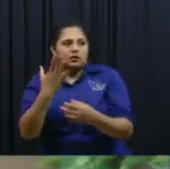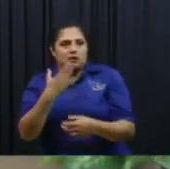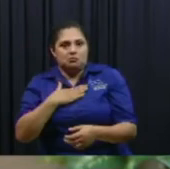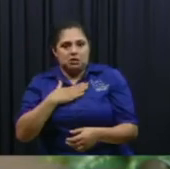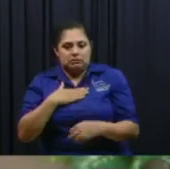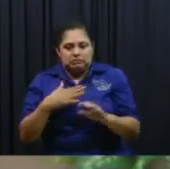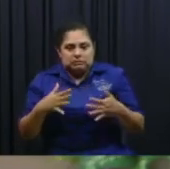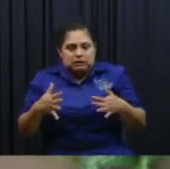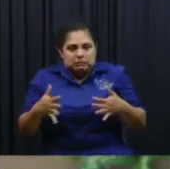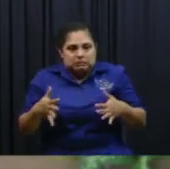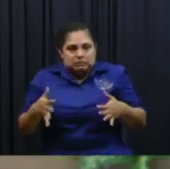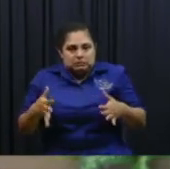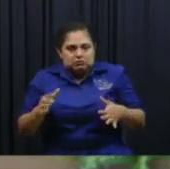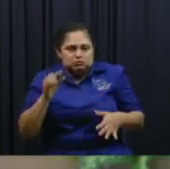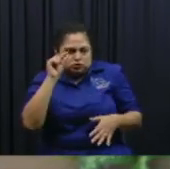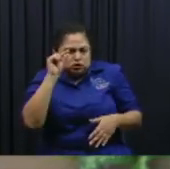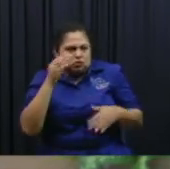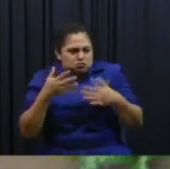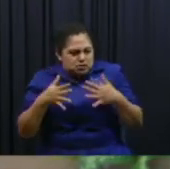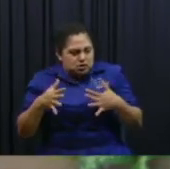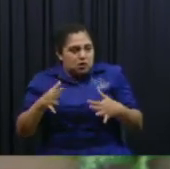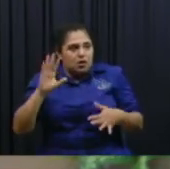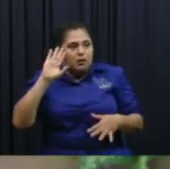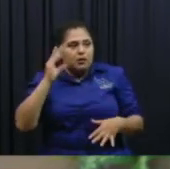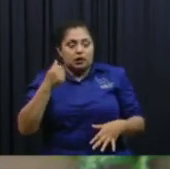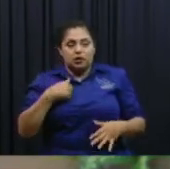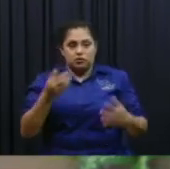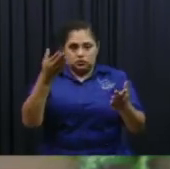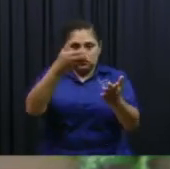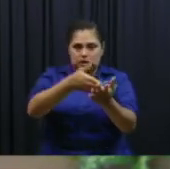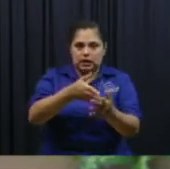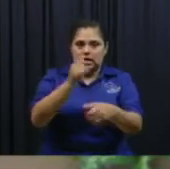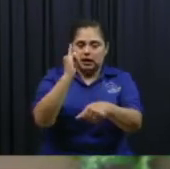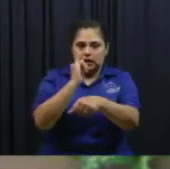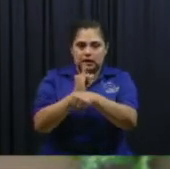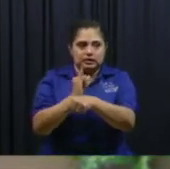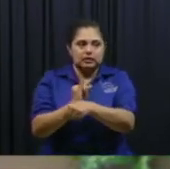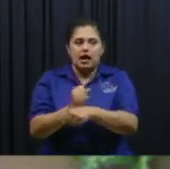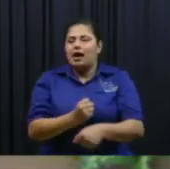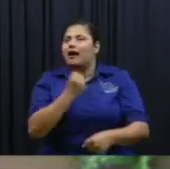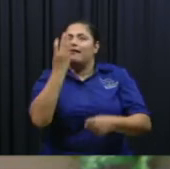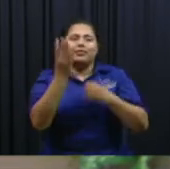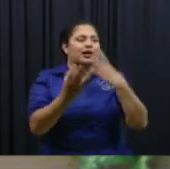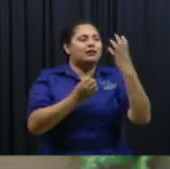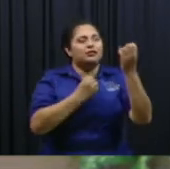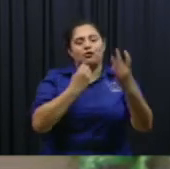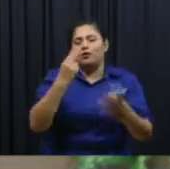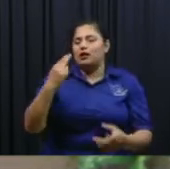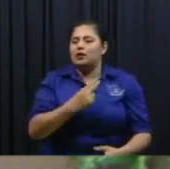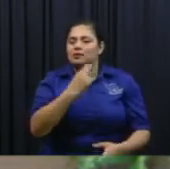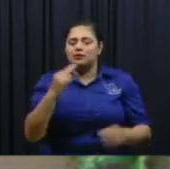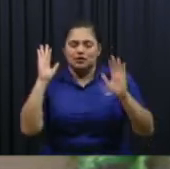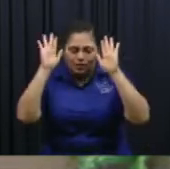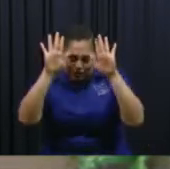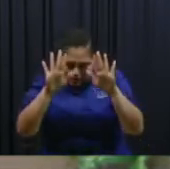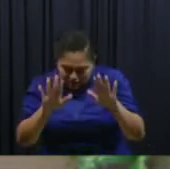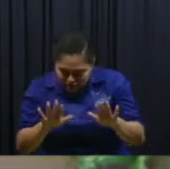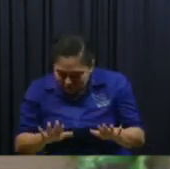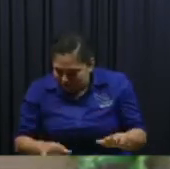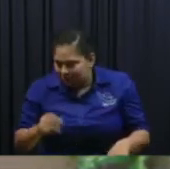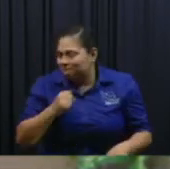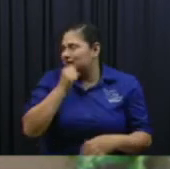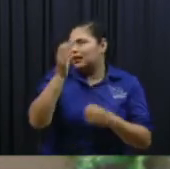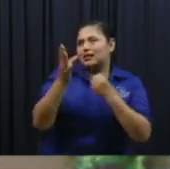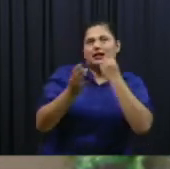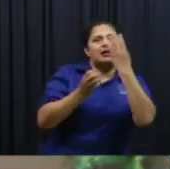dio un poco de miedo porque yo llegué a la iglesia y estaban cantando himnos de adoración qué sé yo